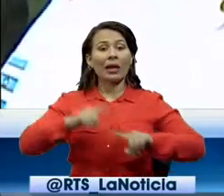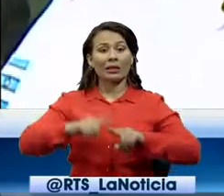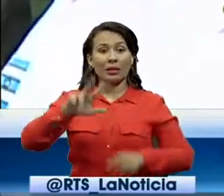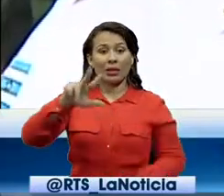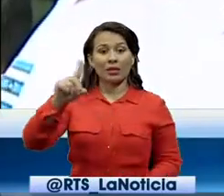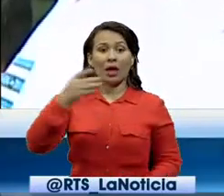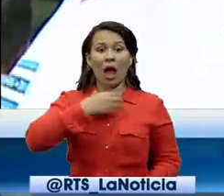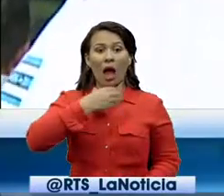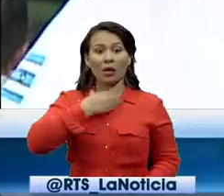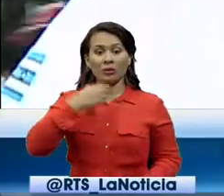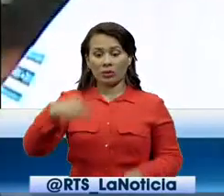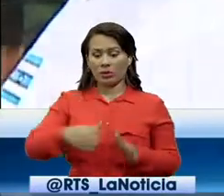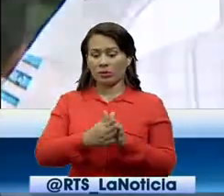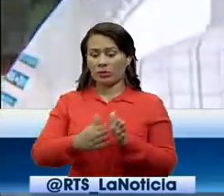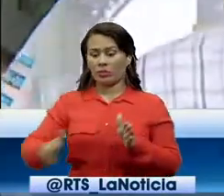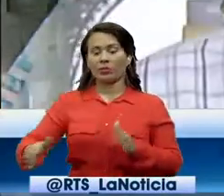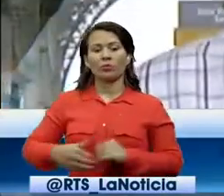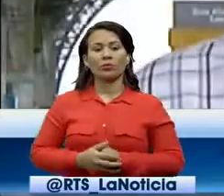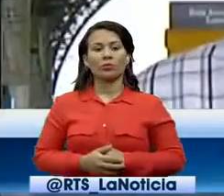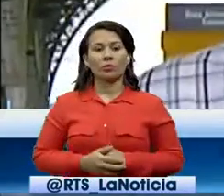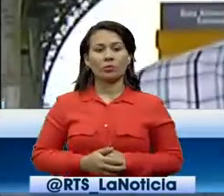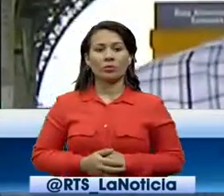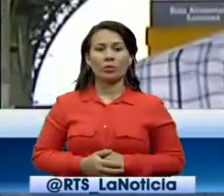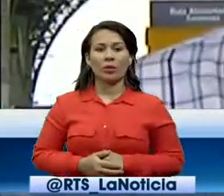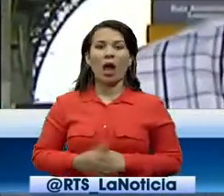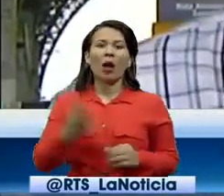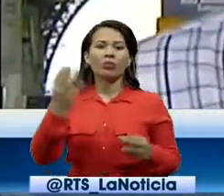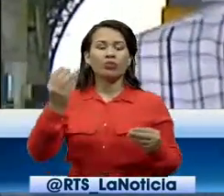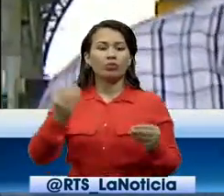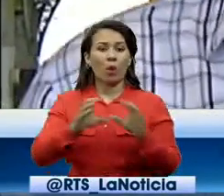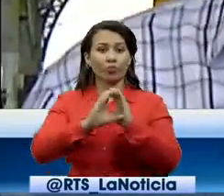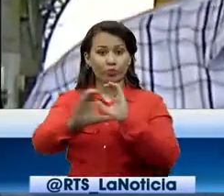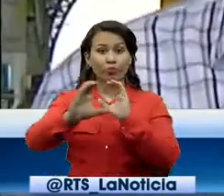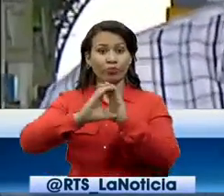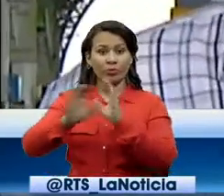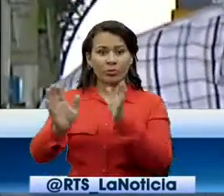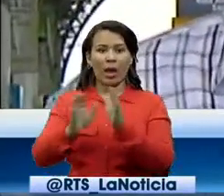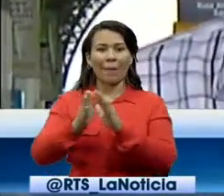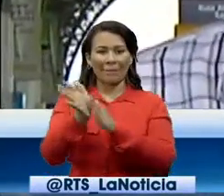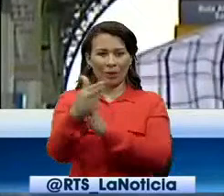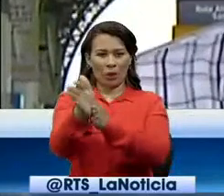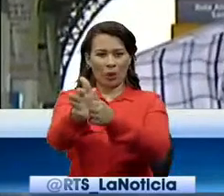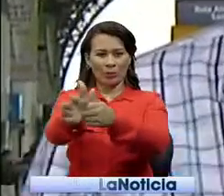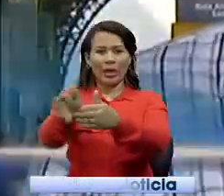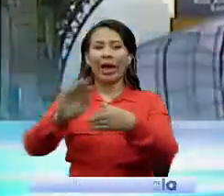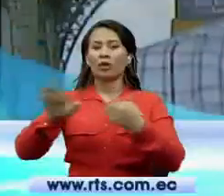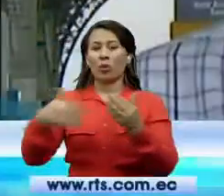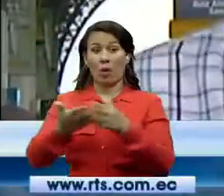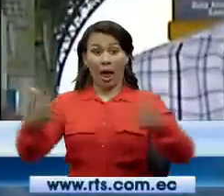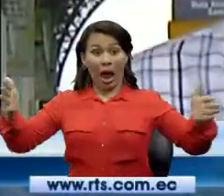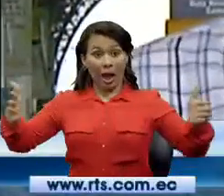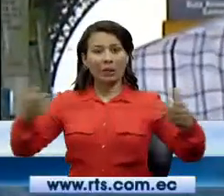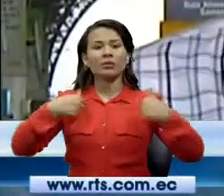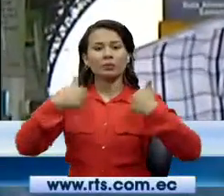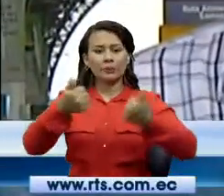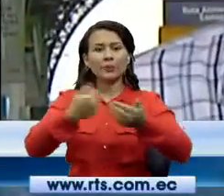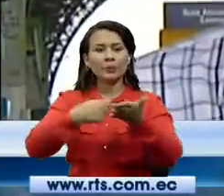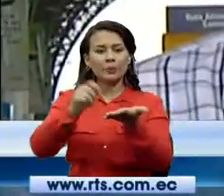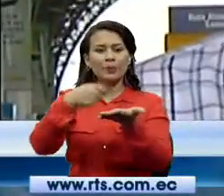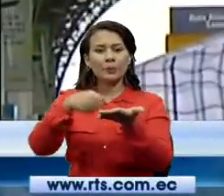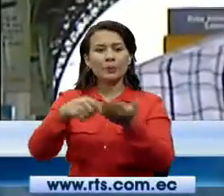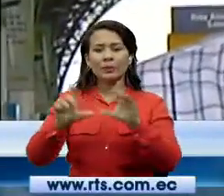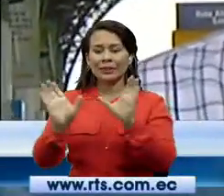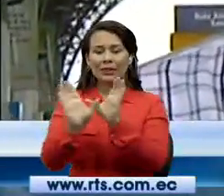mes para cumplir con todos estos requisitos. Los articulados pasaron casi todos, creo que faltan 4 unidades por pasar. Esos